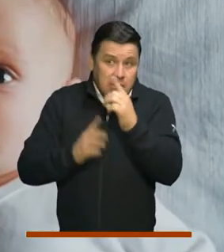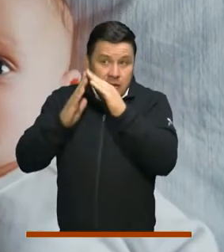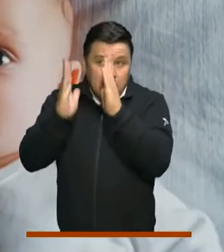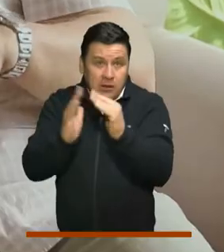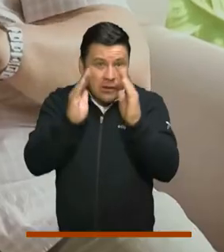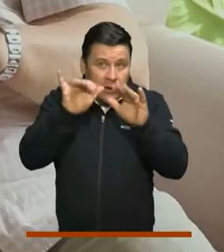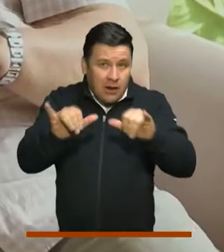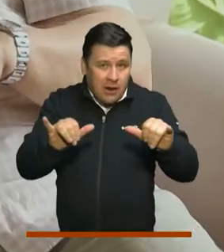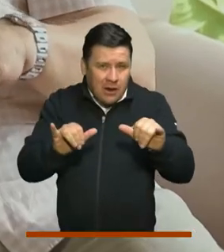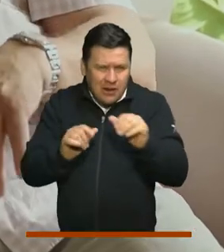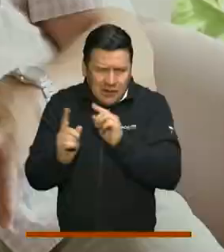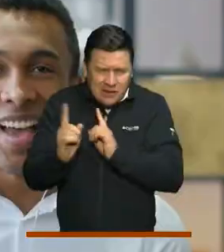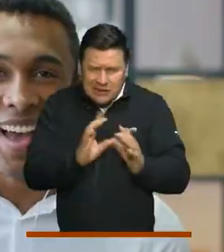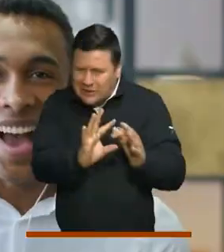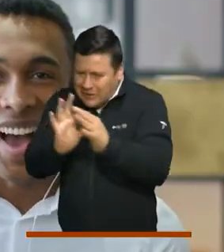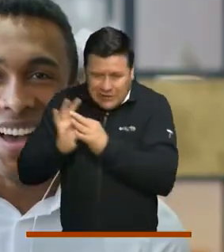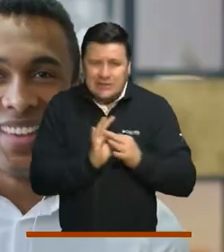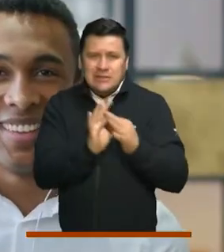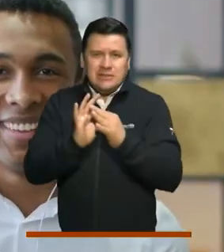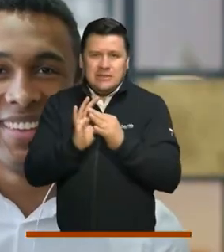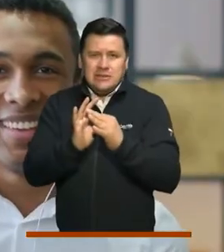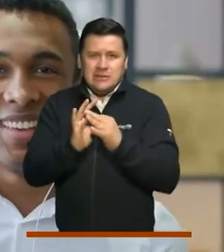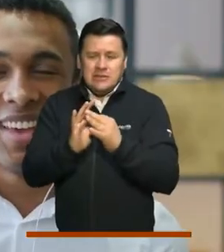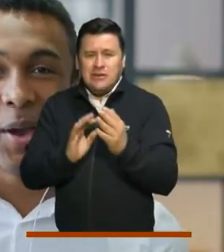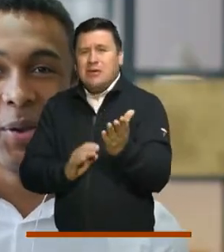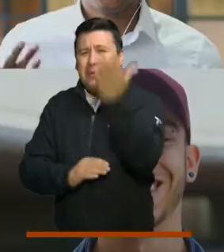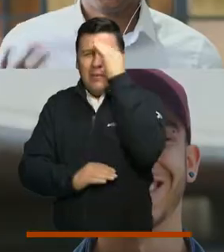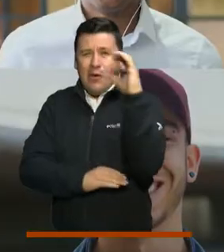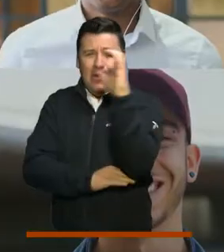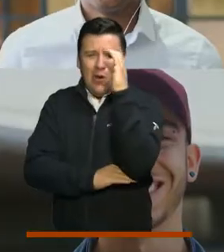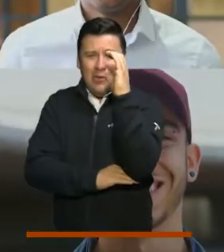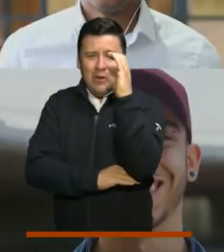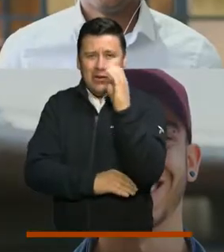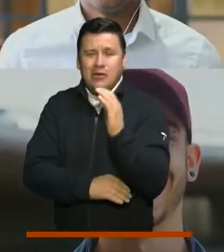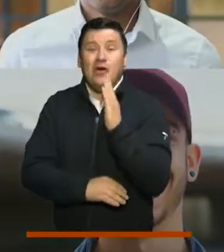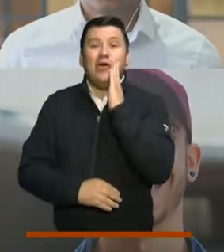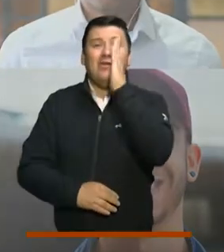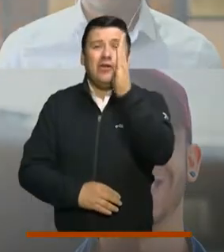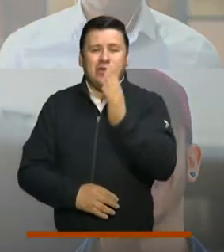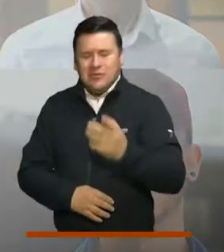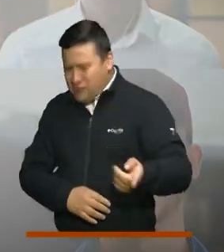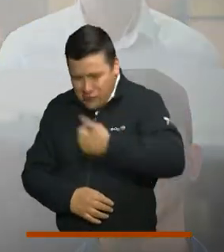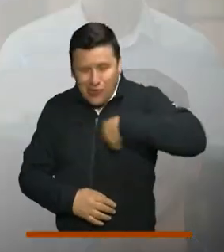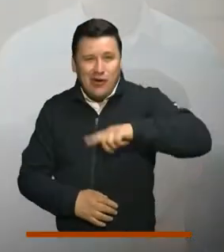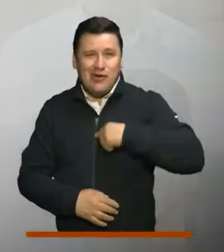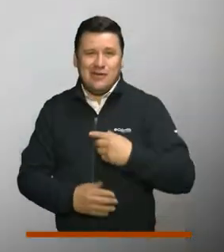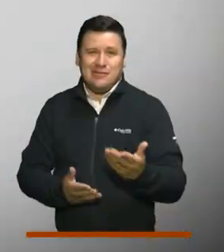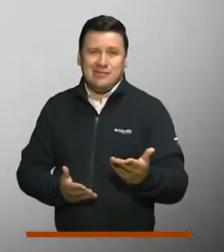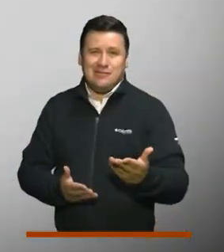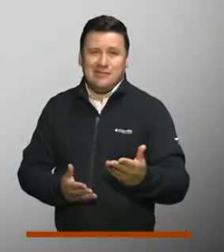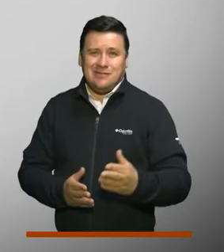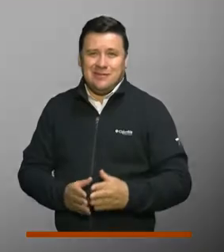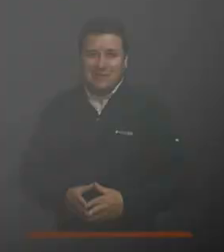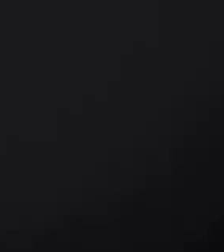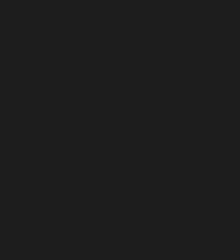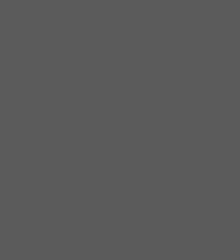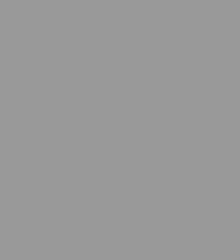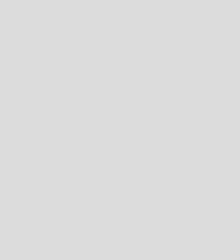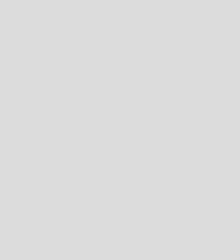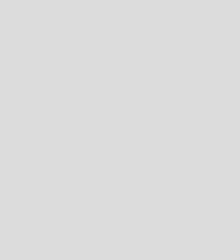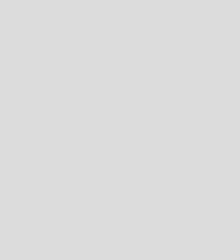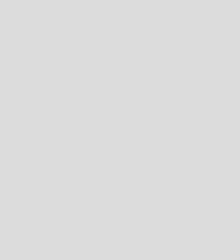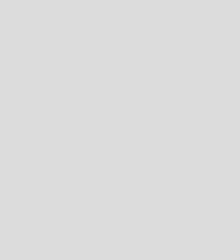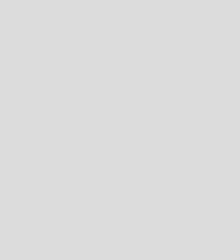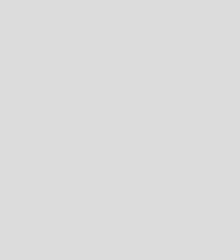a distancia, pero más unidos que nunca. Vamos, Colombia. El futuro es de todos.